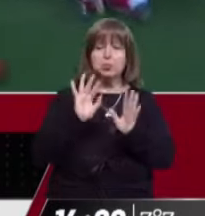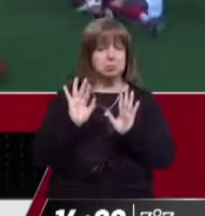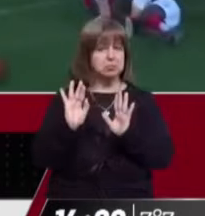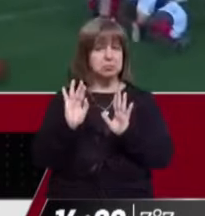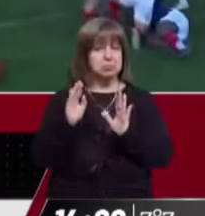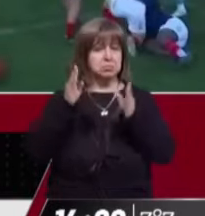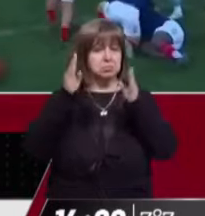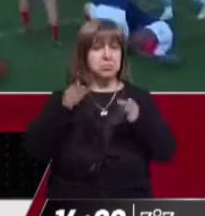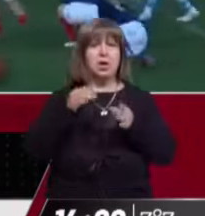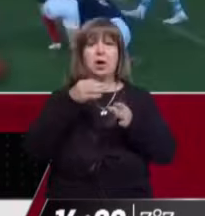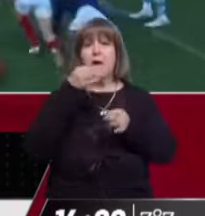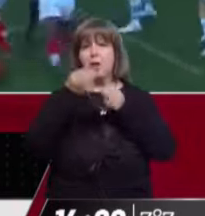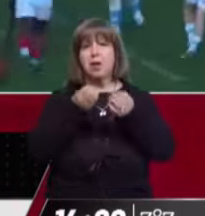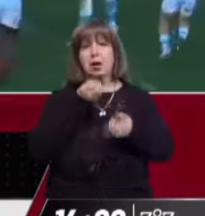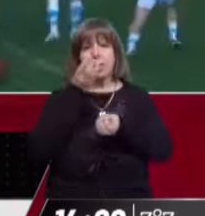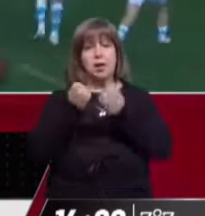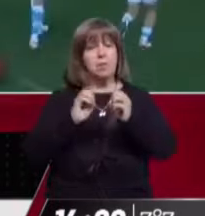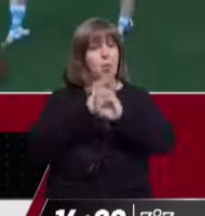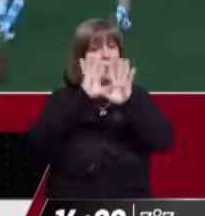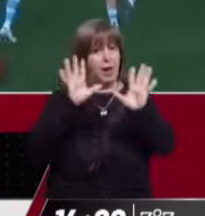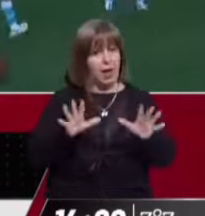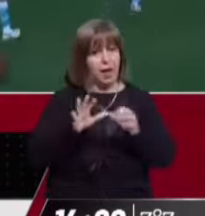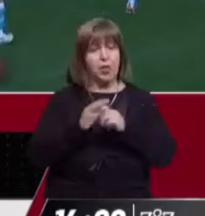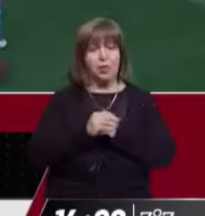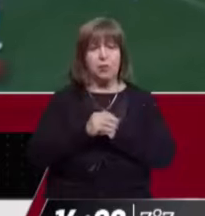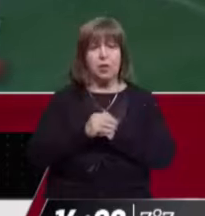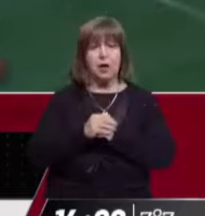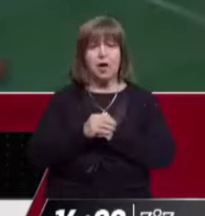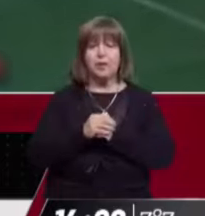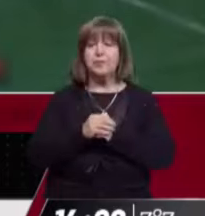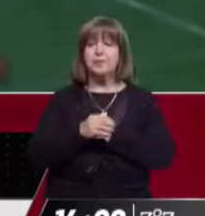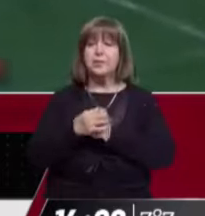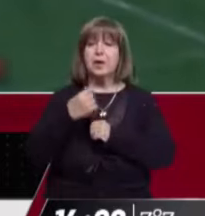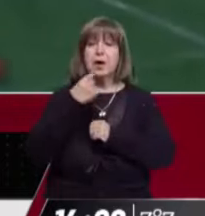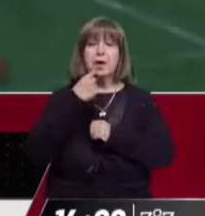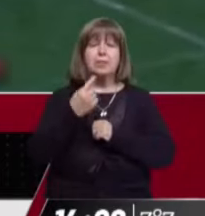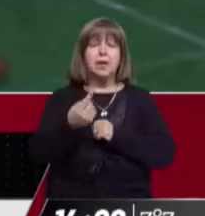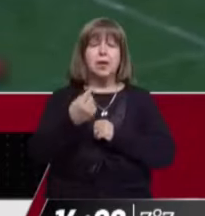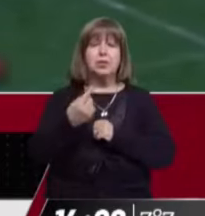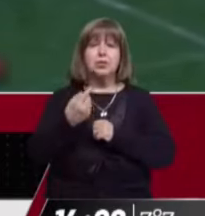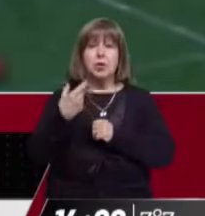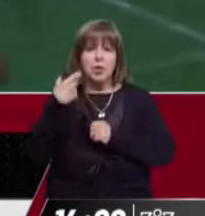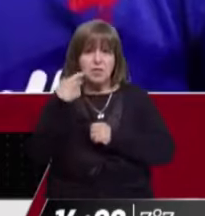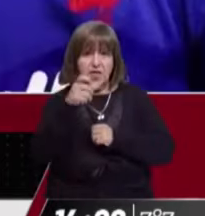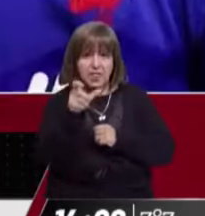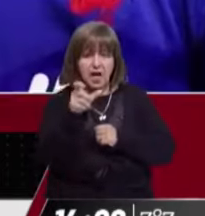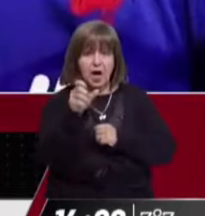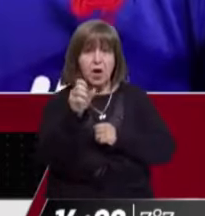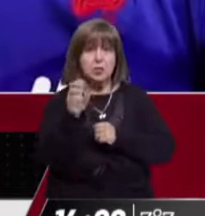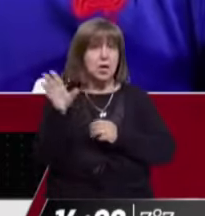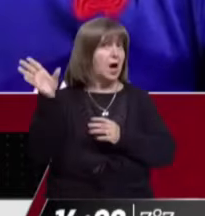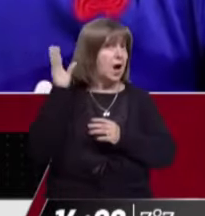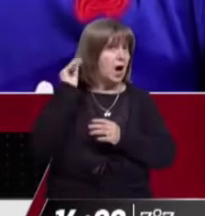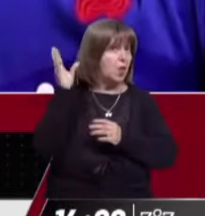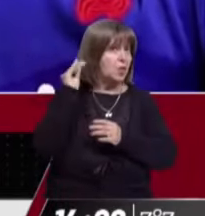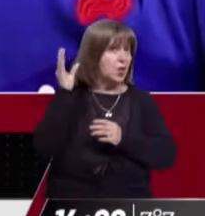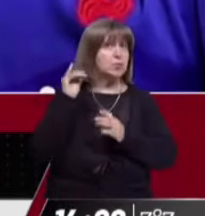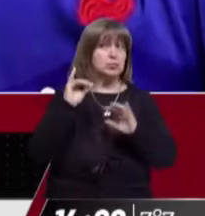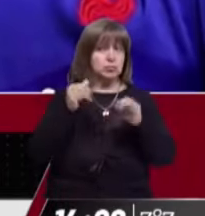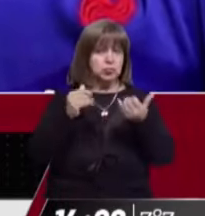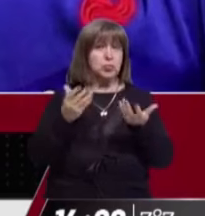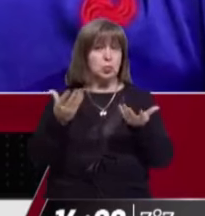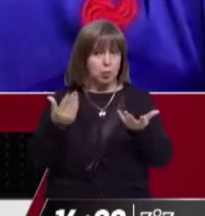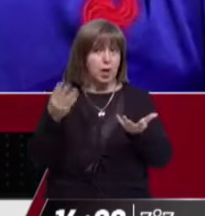fue muy claro y muy concreto. ¿Le hicieron ver videos? ¿Cortaron cuáles son? Sí, por supuesto, le hicieron escuchar audios. Lo cual